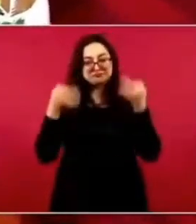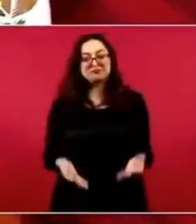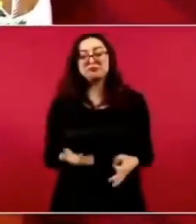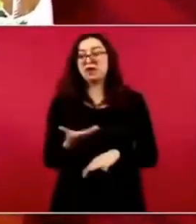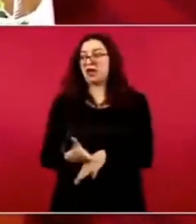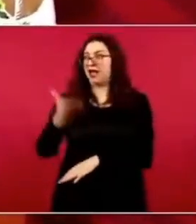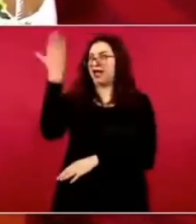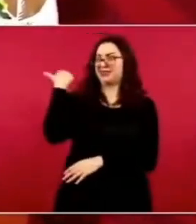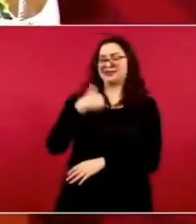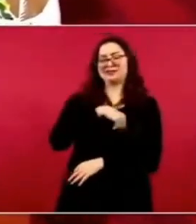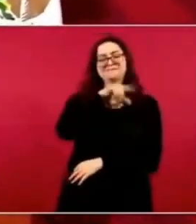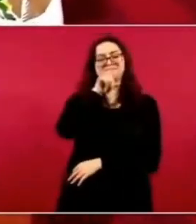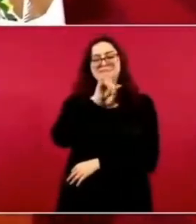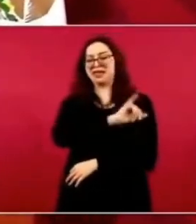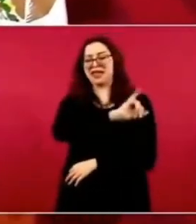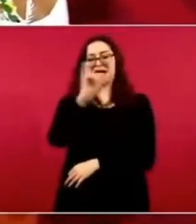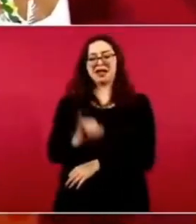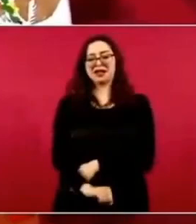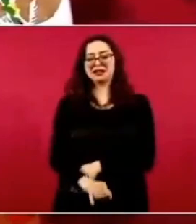Nunca.